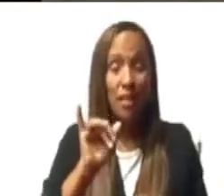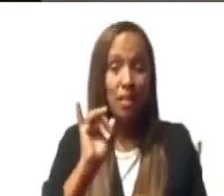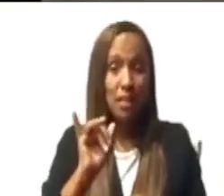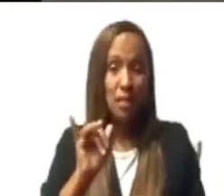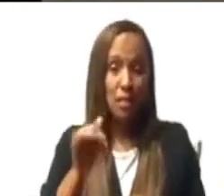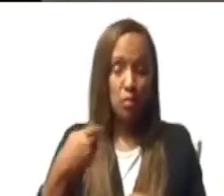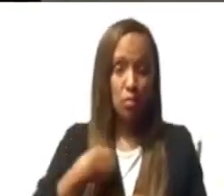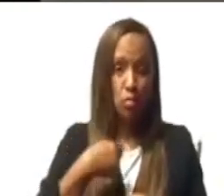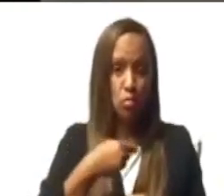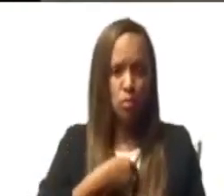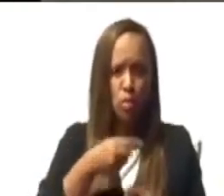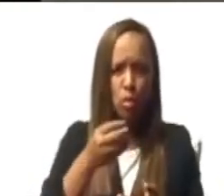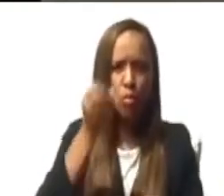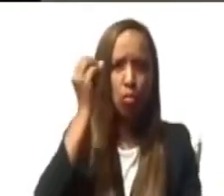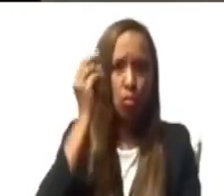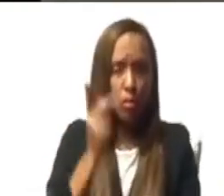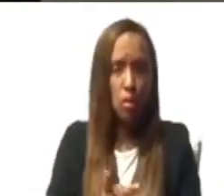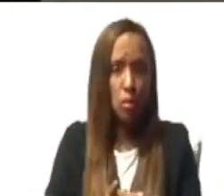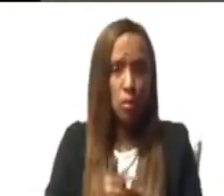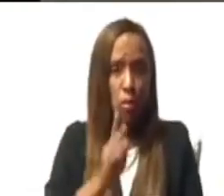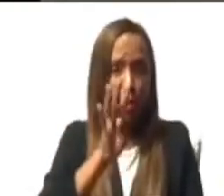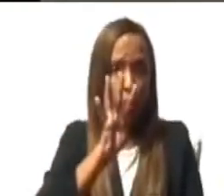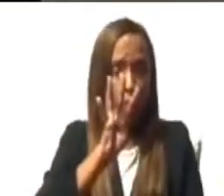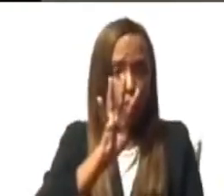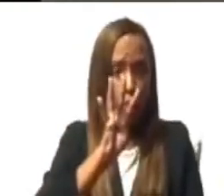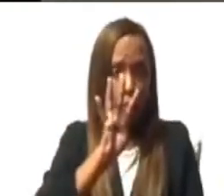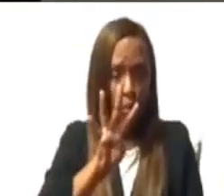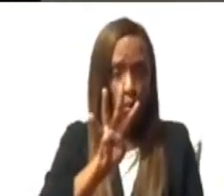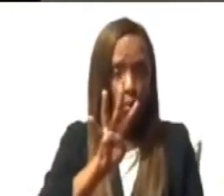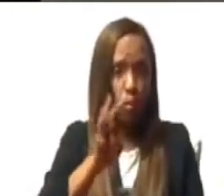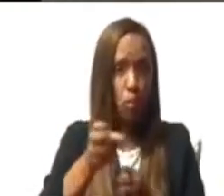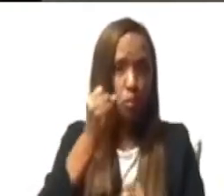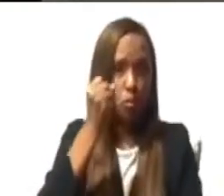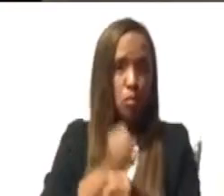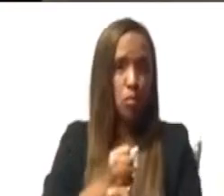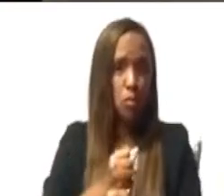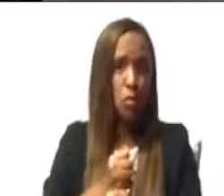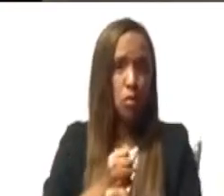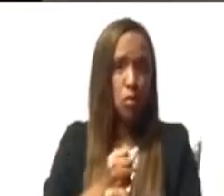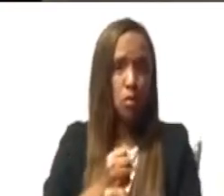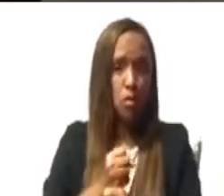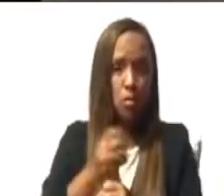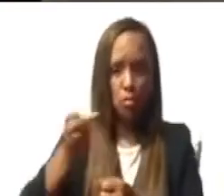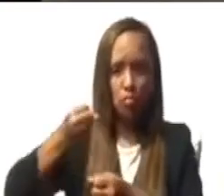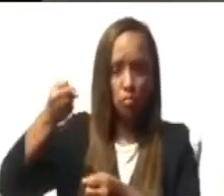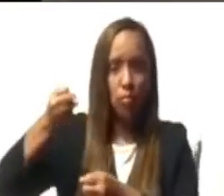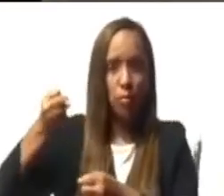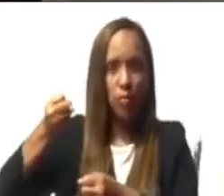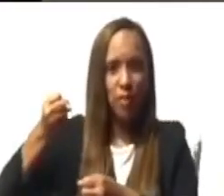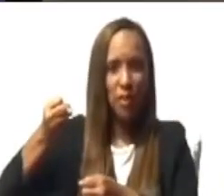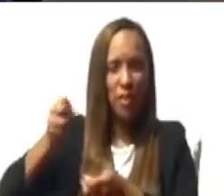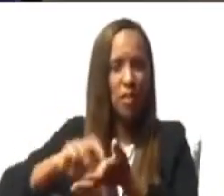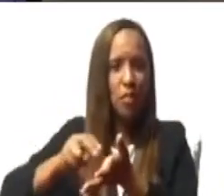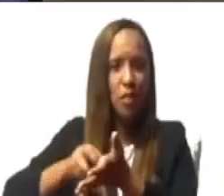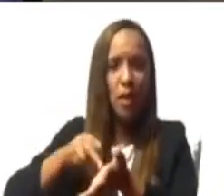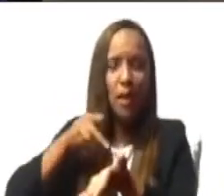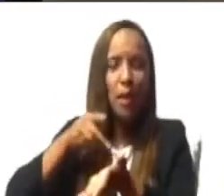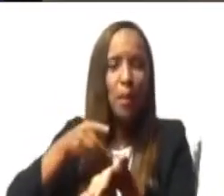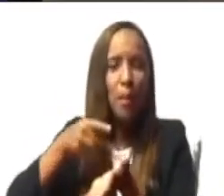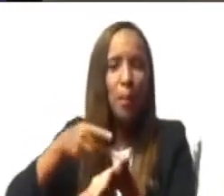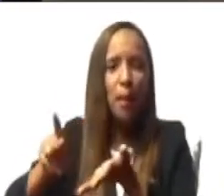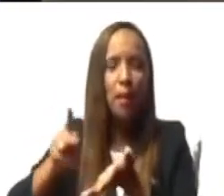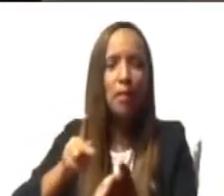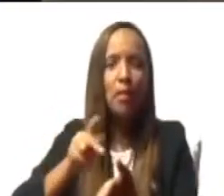Entonces, a nosotros nos resulta, repito, que este presupuesto tiene una contradicción